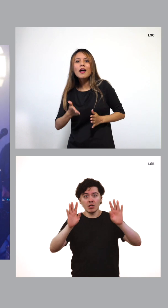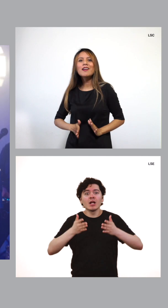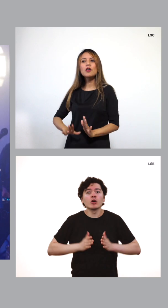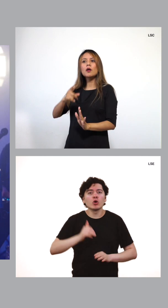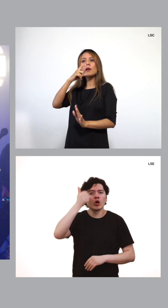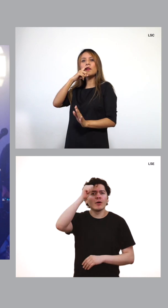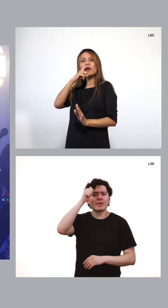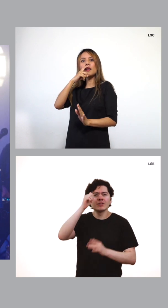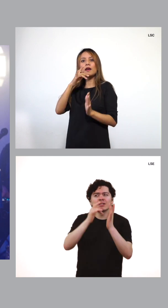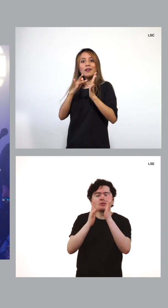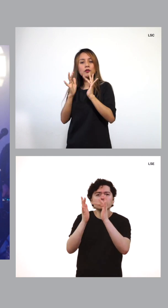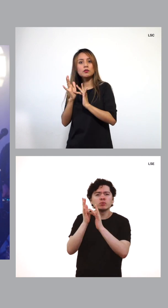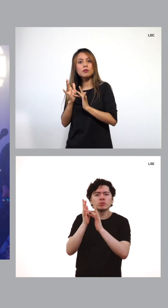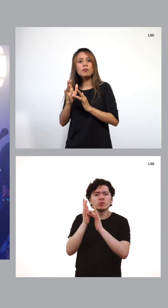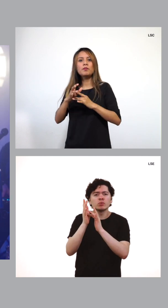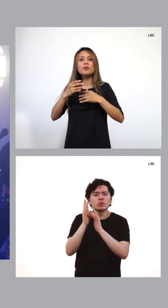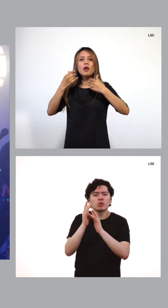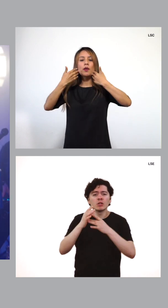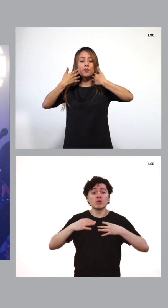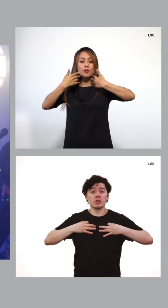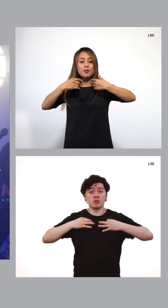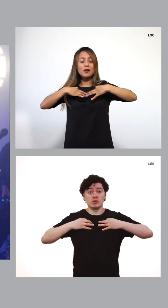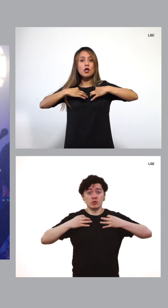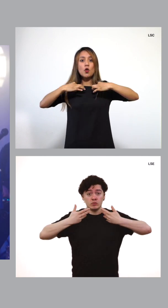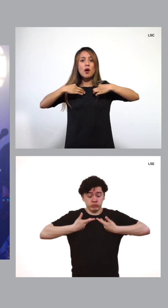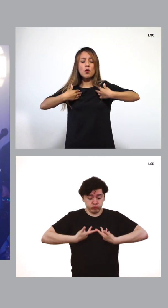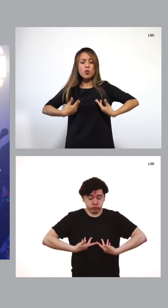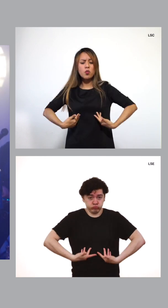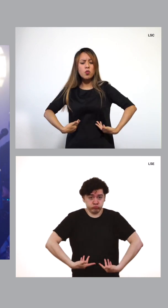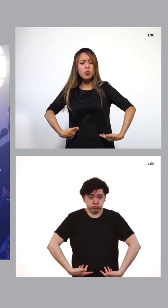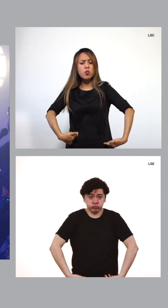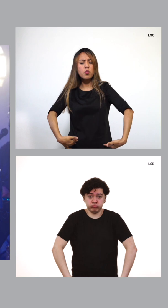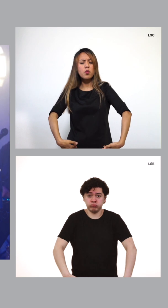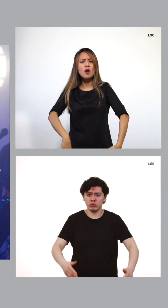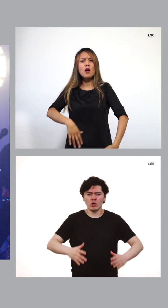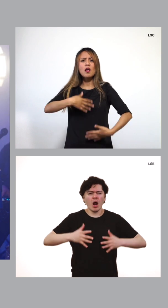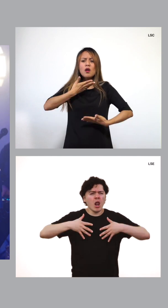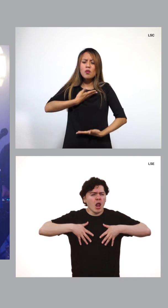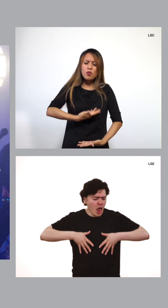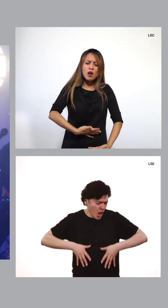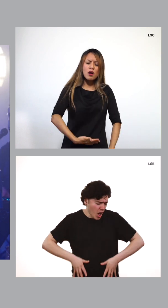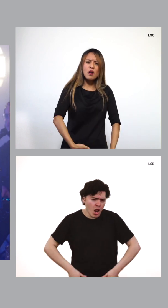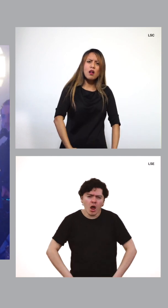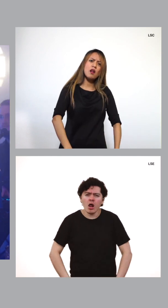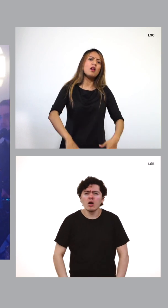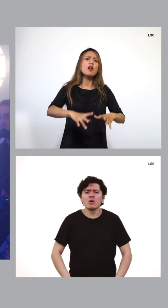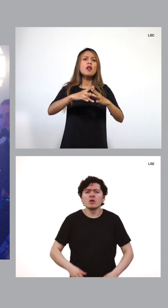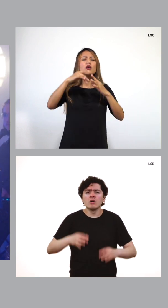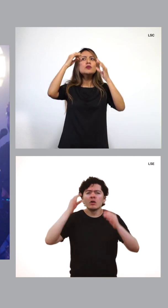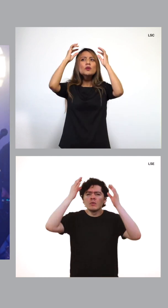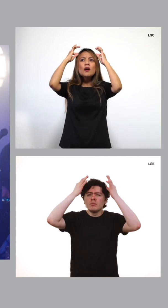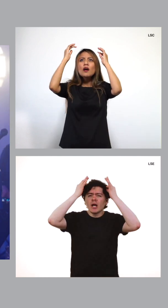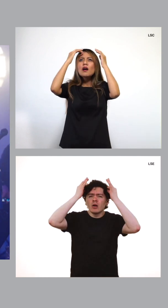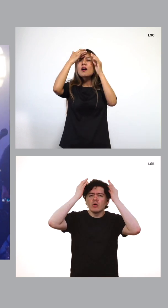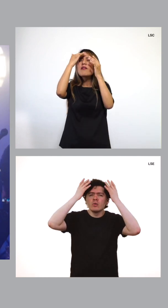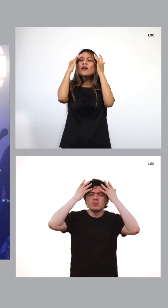Jesús. Vestía una túnica larga, con una banda de oro que cruzaba su pecho. La cabeza y su